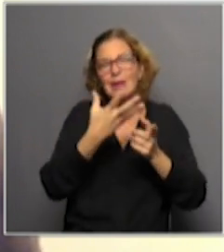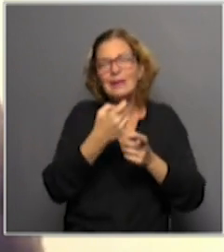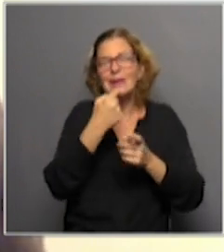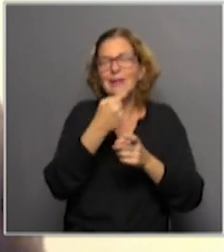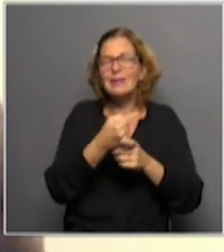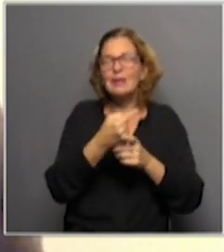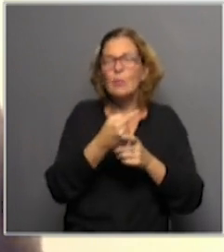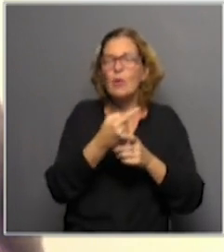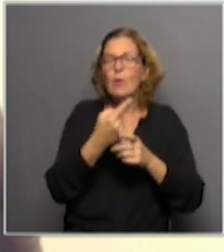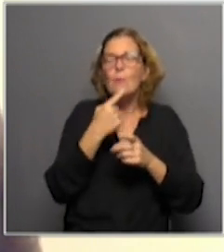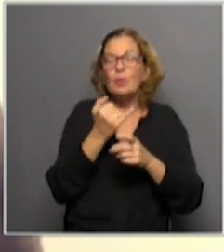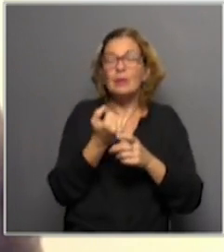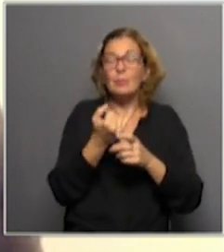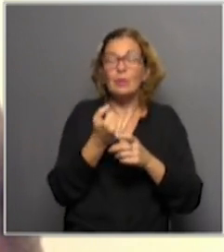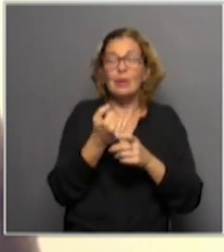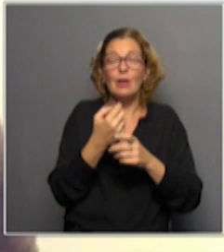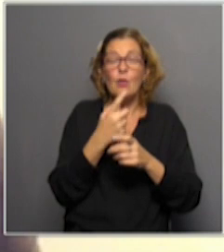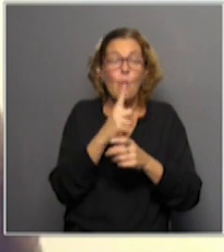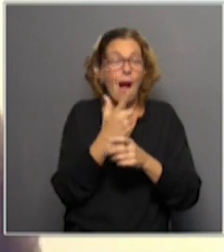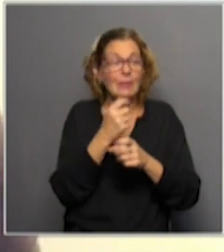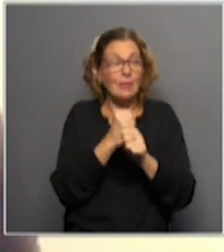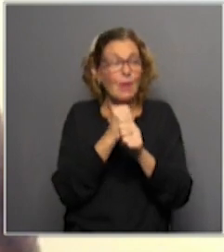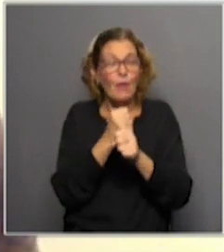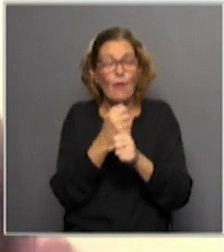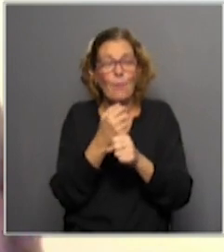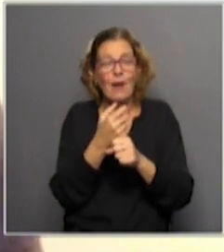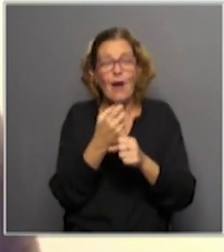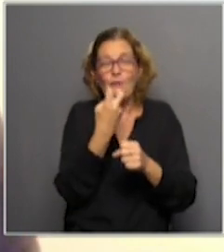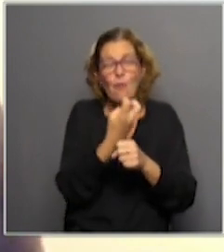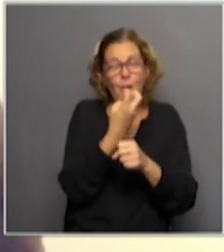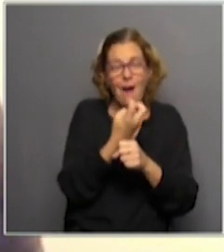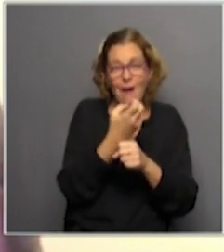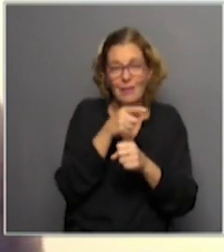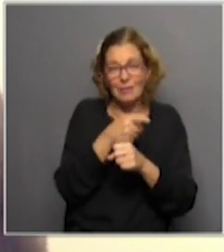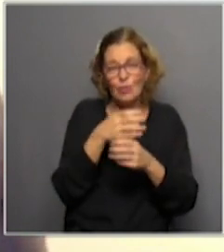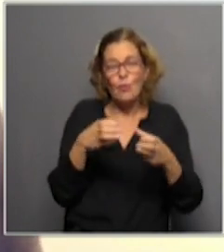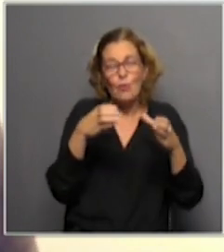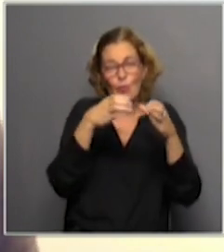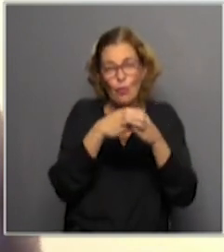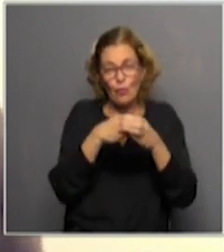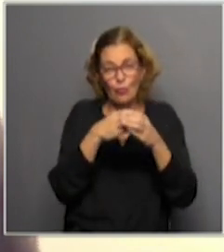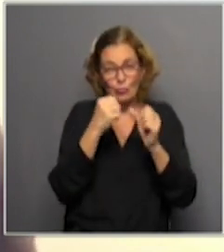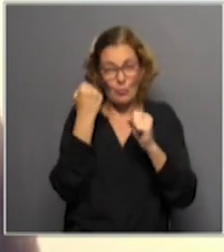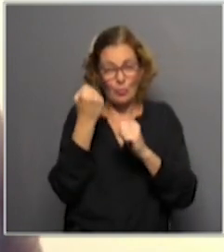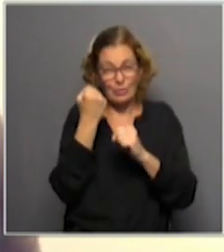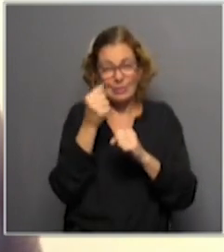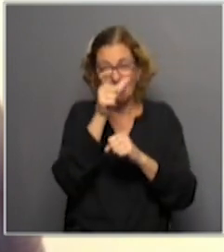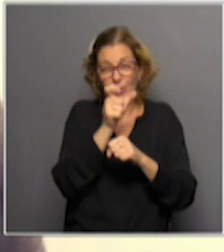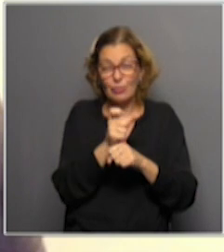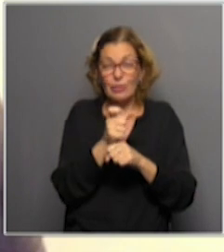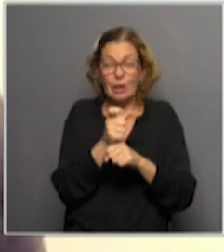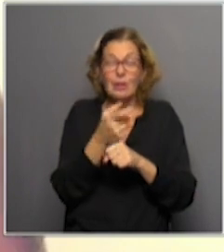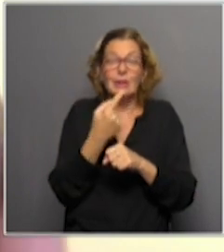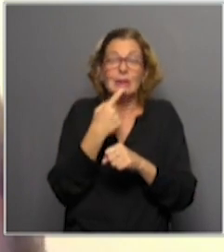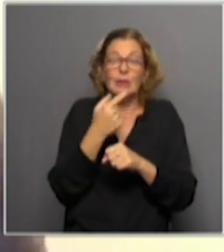efecto amortiguador sobre la tasa de desempleo, ¿sí? Además, hay un conjunto importante de la población que todavía,